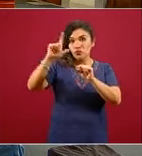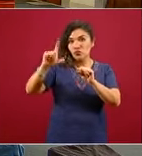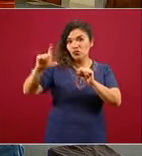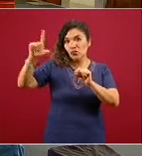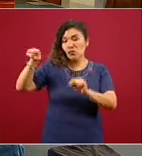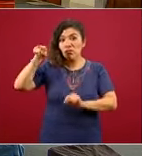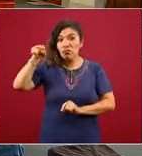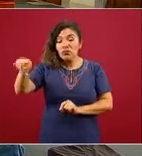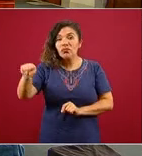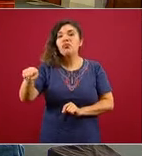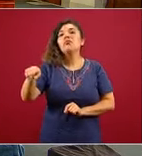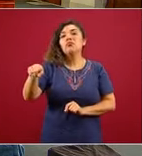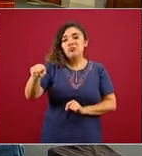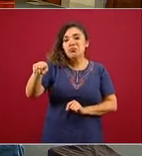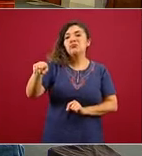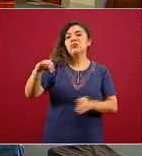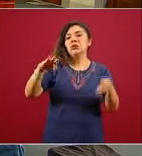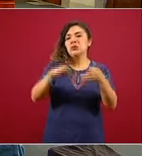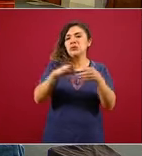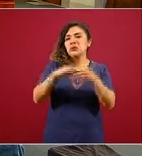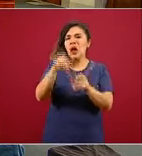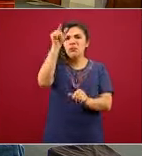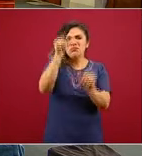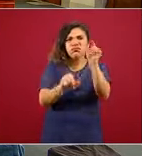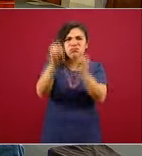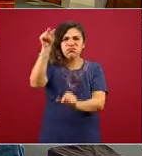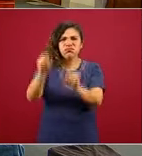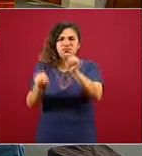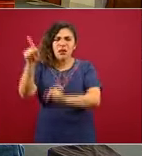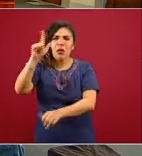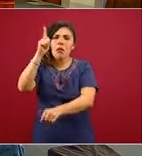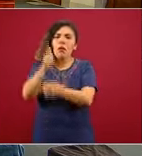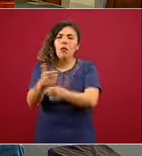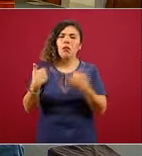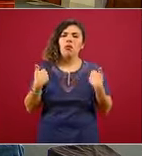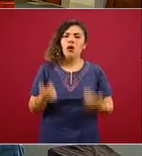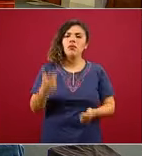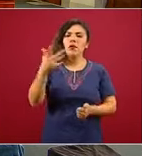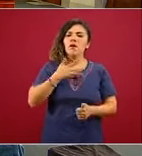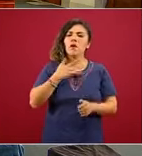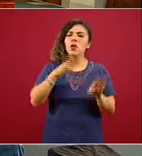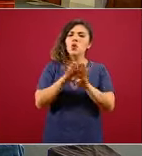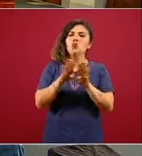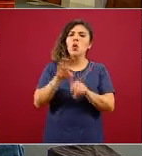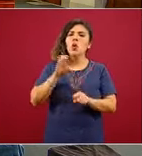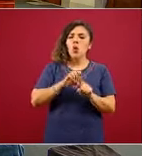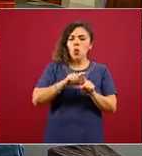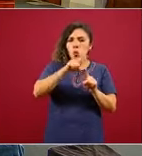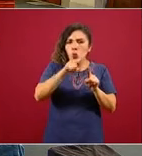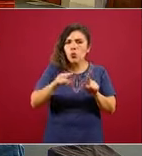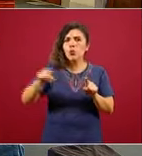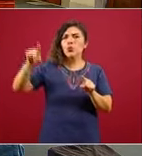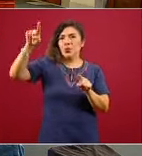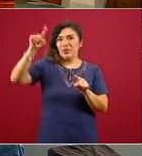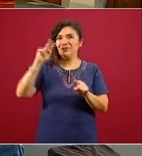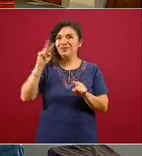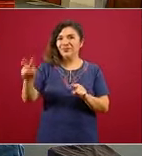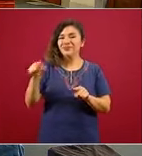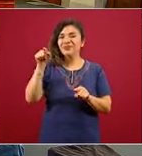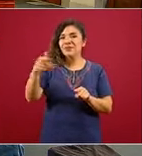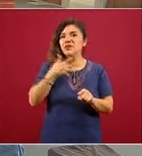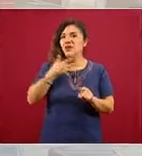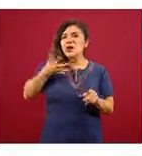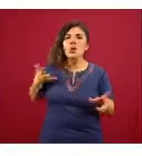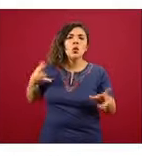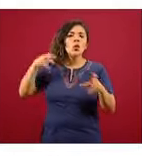curva que prácticamente son barras, pero que nos evidencian una curva en donde están lógicamente representados todos